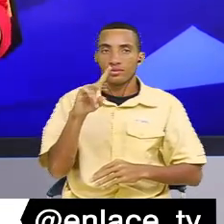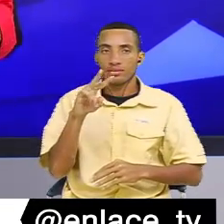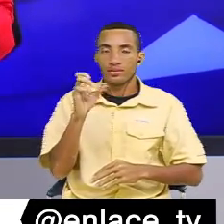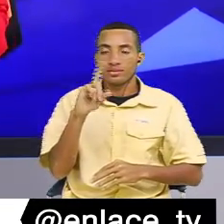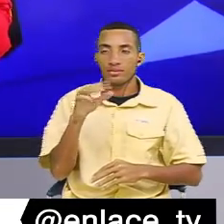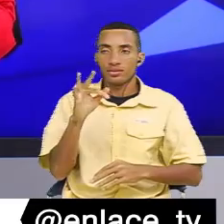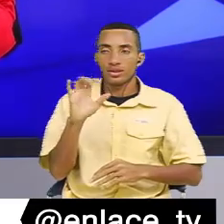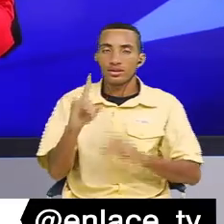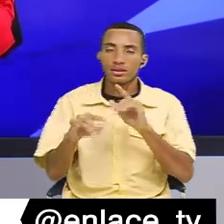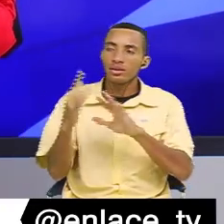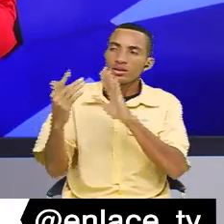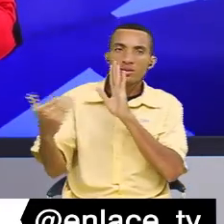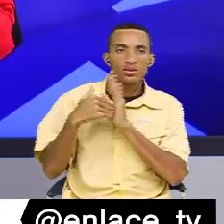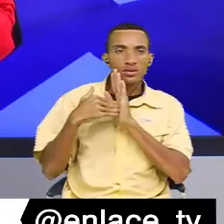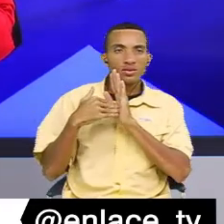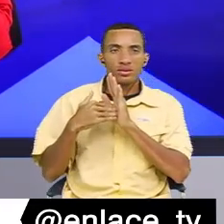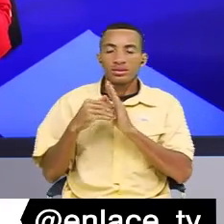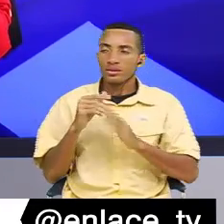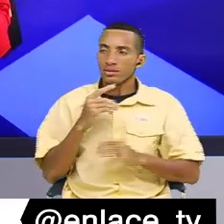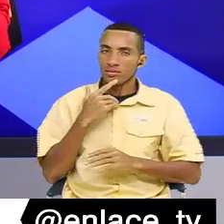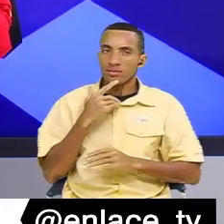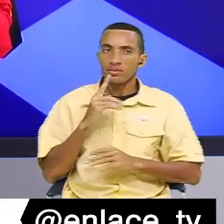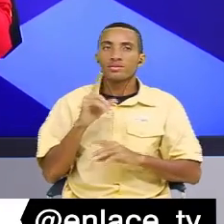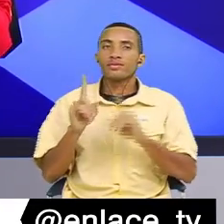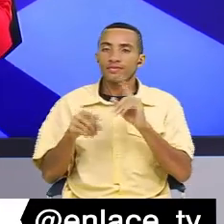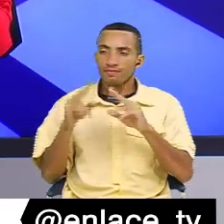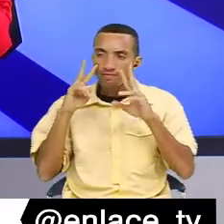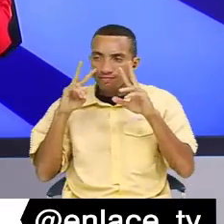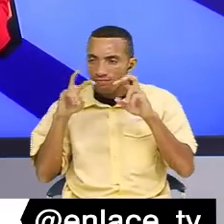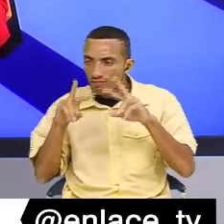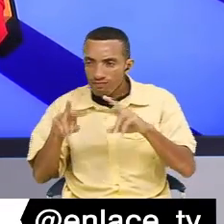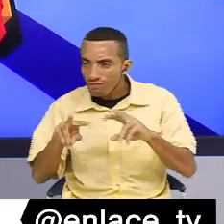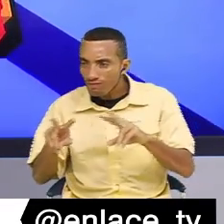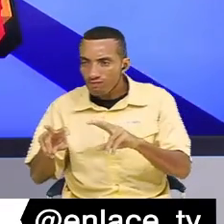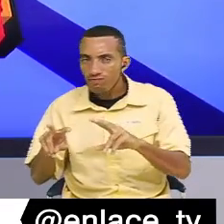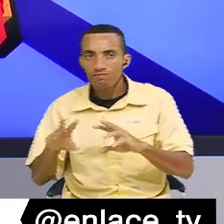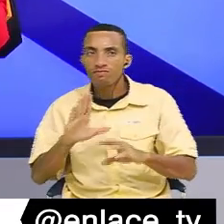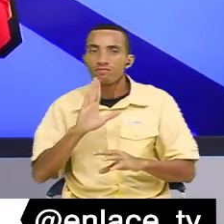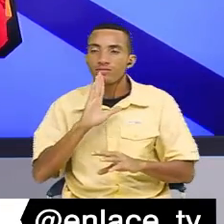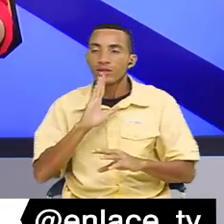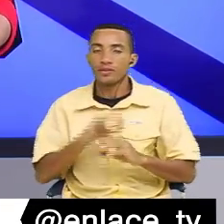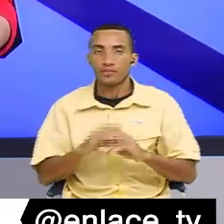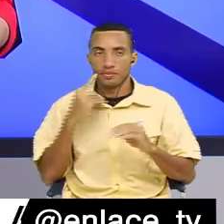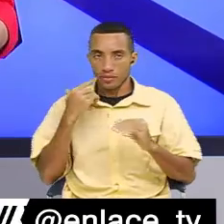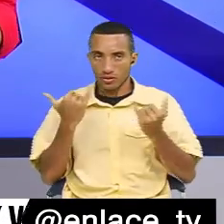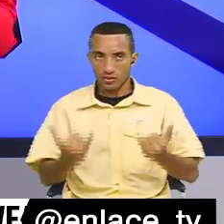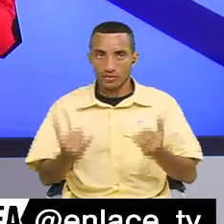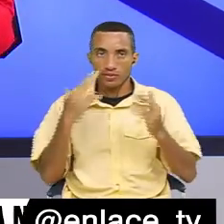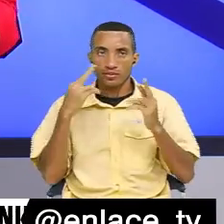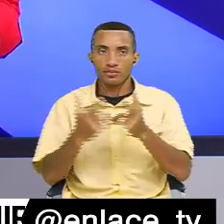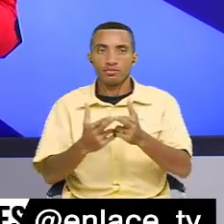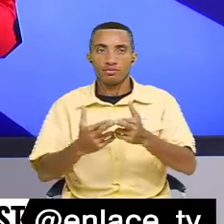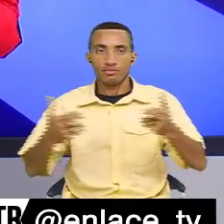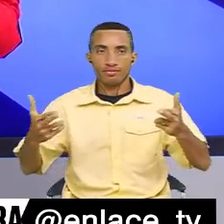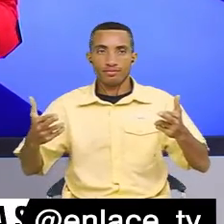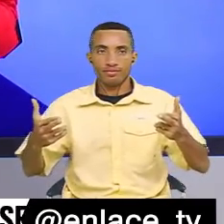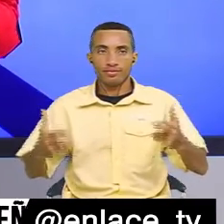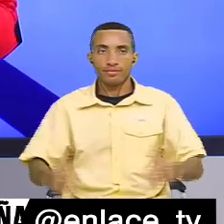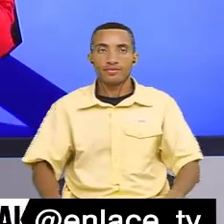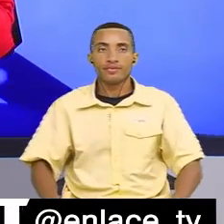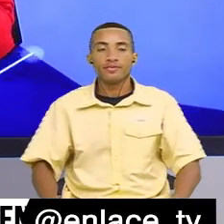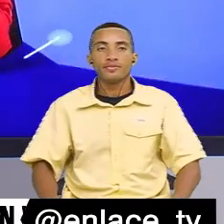Rechaza el hecho de estas amenazas y asegura que se van a realizar las respectivas investigaciones. Estas y otras informaciones en la presente emisión.